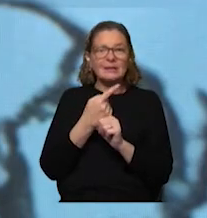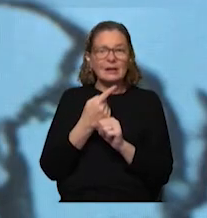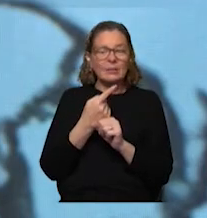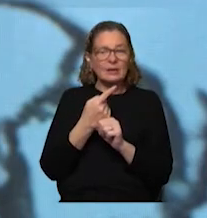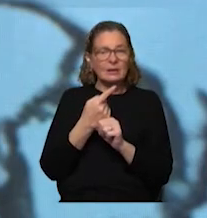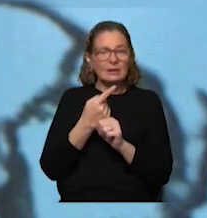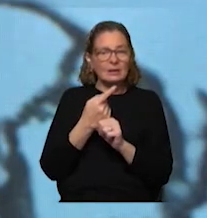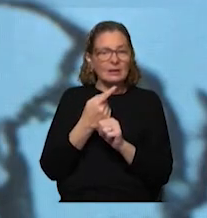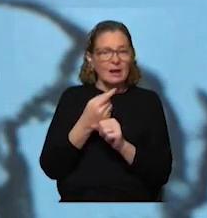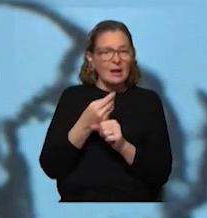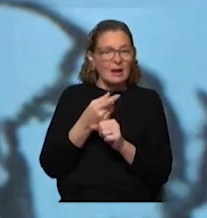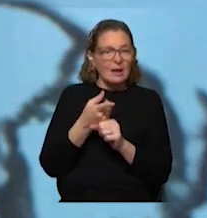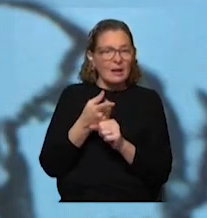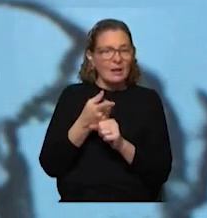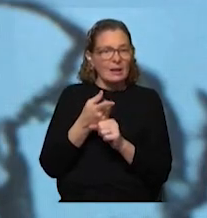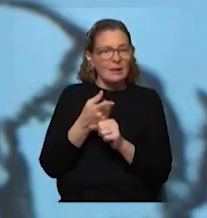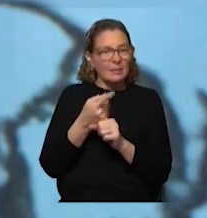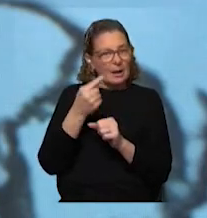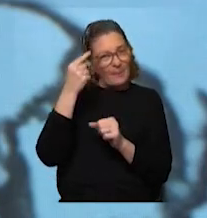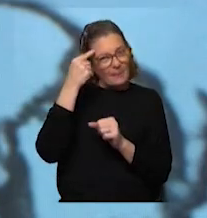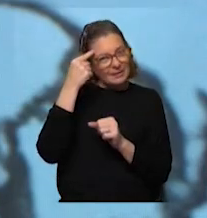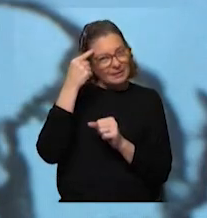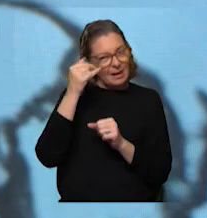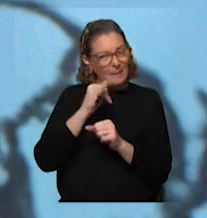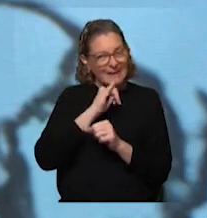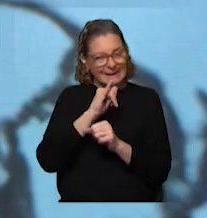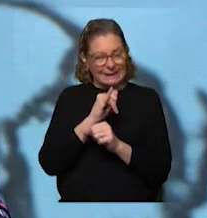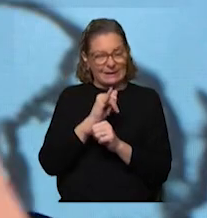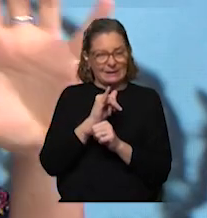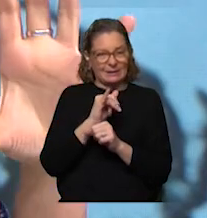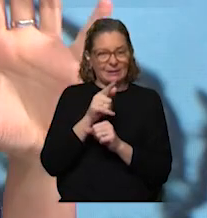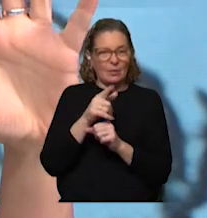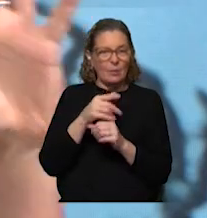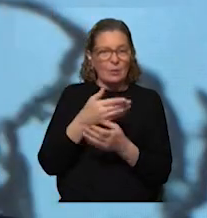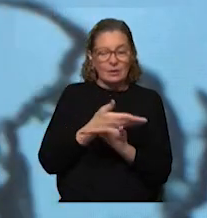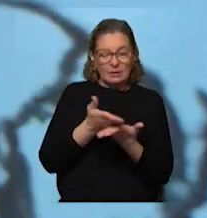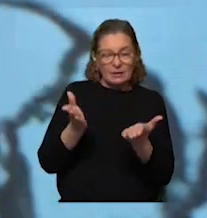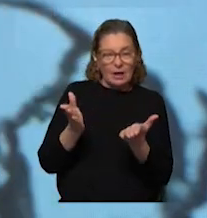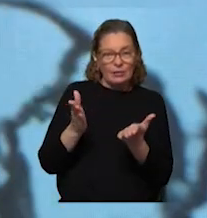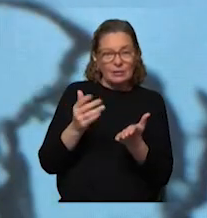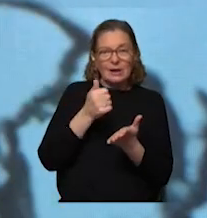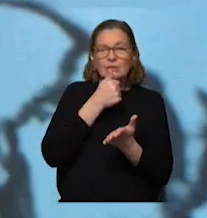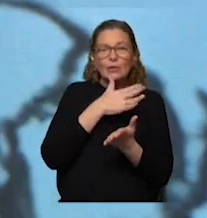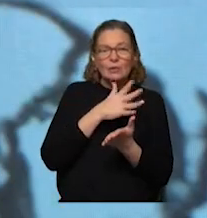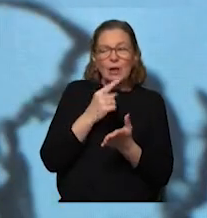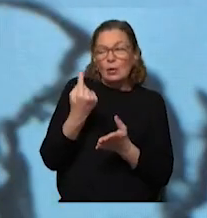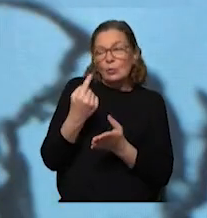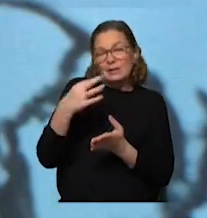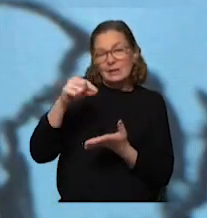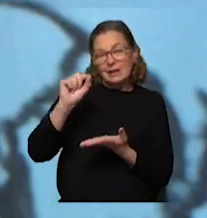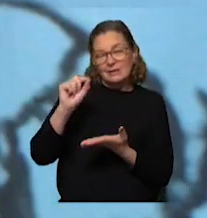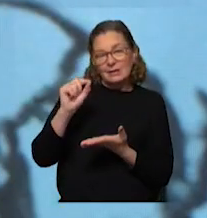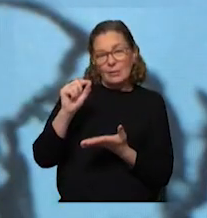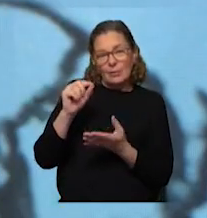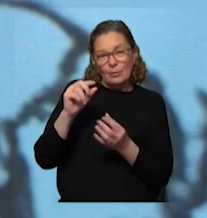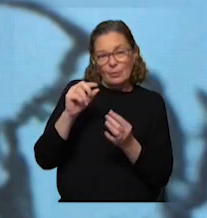sirvieran a la diseñadora para para pensar ese mensaje no este un escenario donde va a proponer la historia y un detalle es un